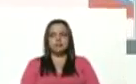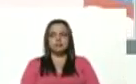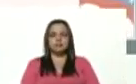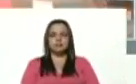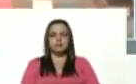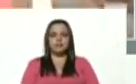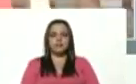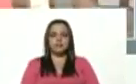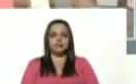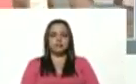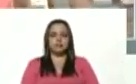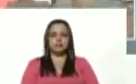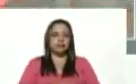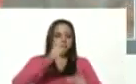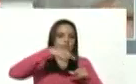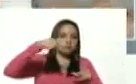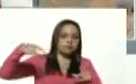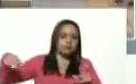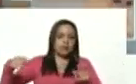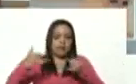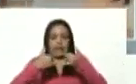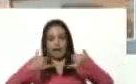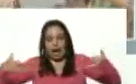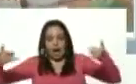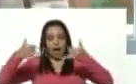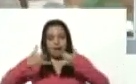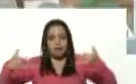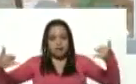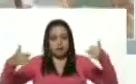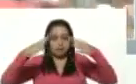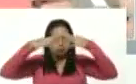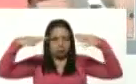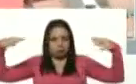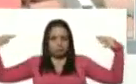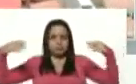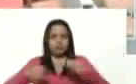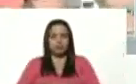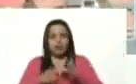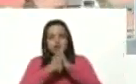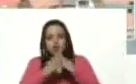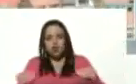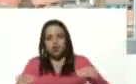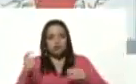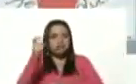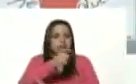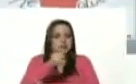los cometidos eléctricos, los cables, todos los materiales,